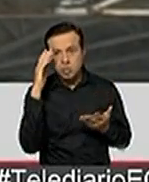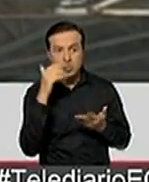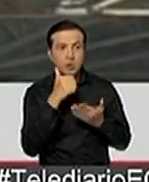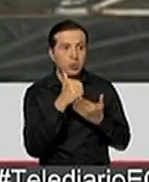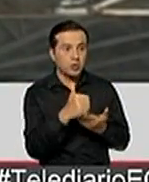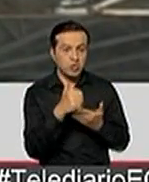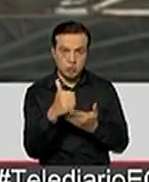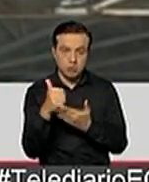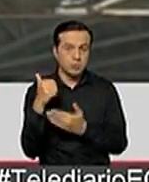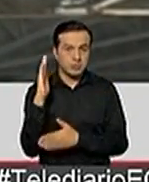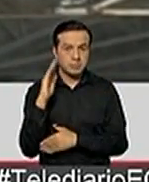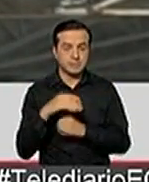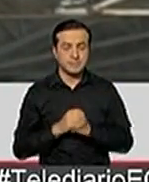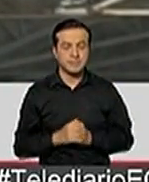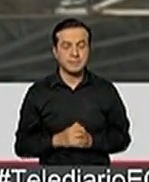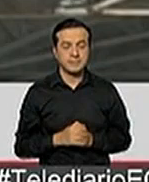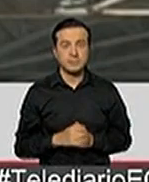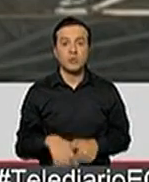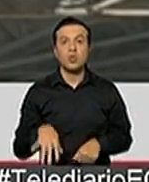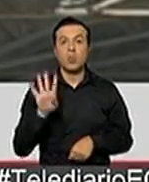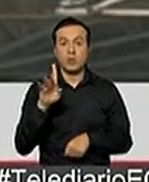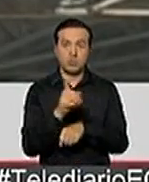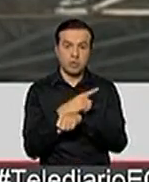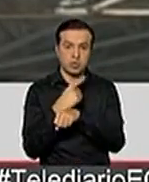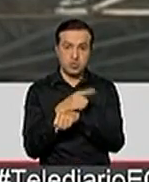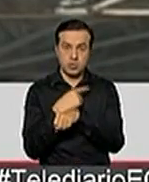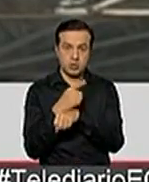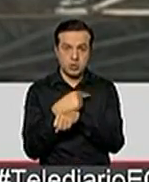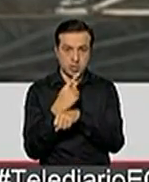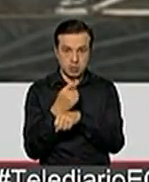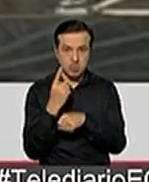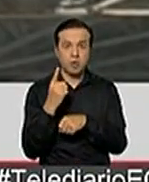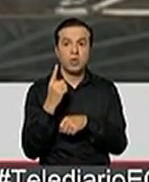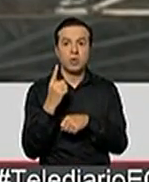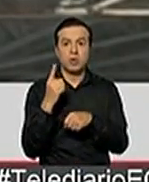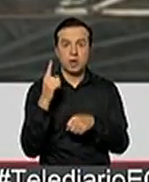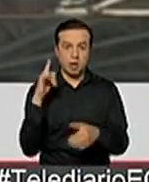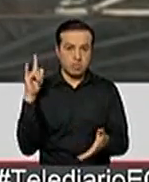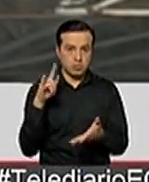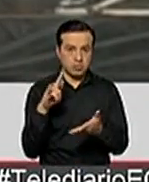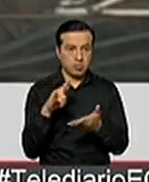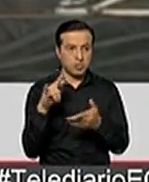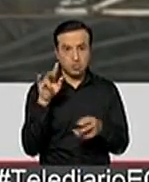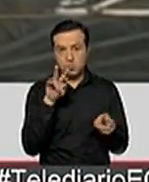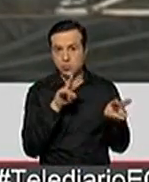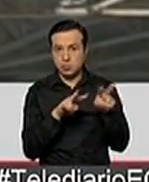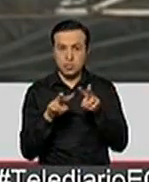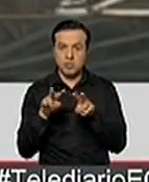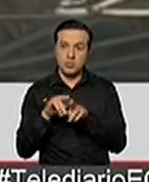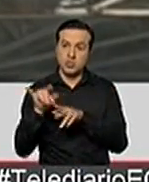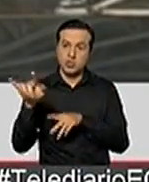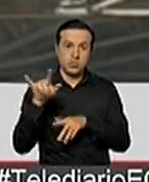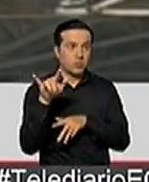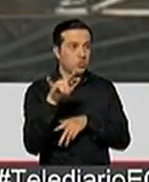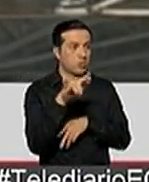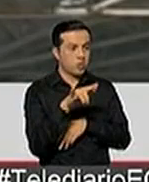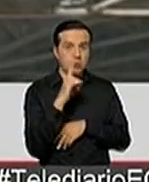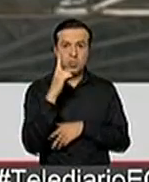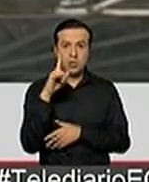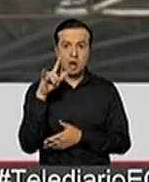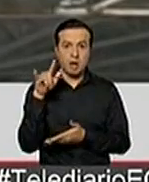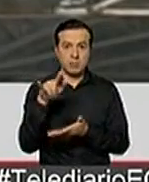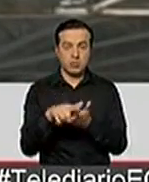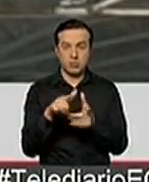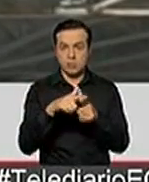rescate principalmente. 4 helicópteros ligeros, un avión mediano de reconocimiento con alcance intercontinental y un avión